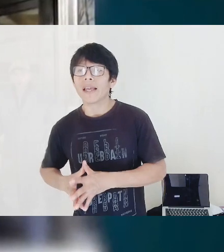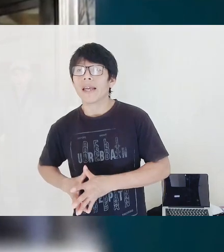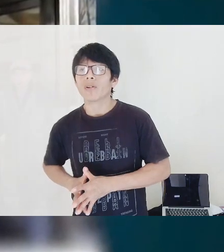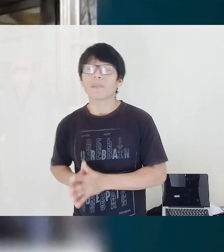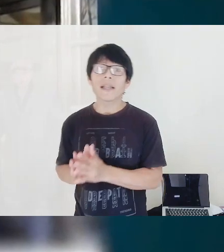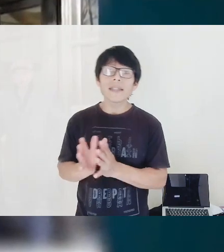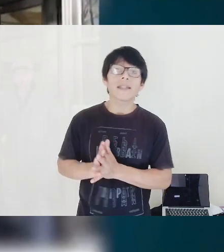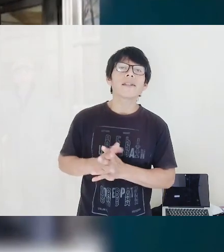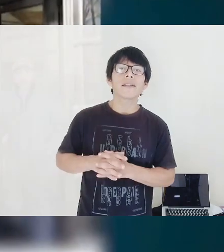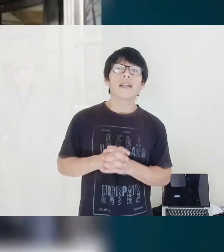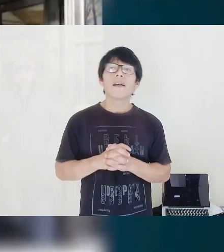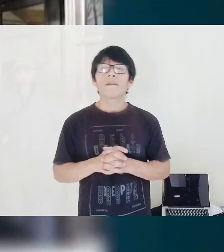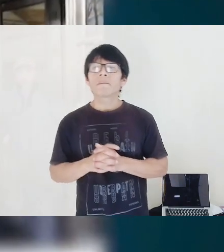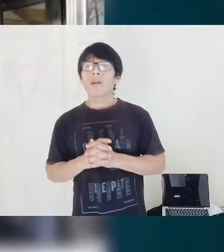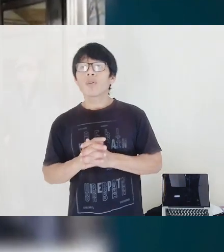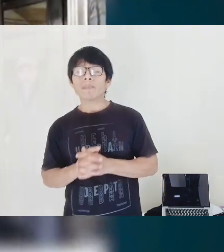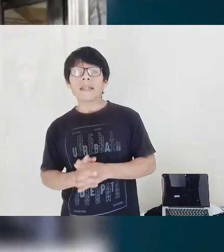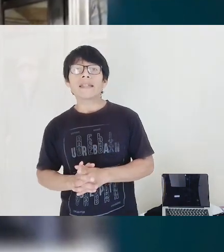Luna, porque